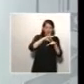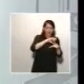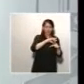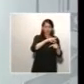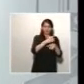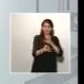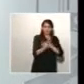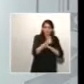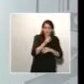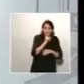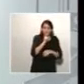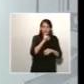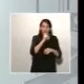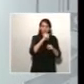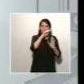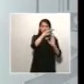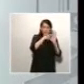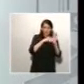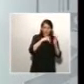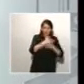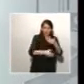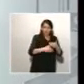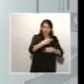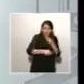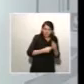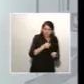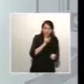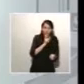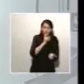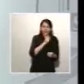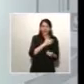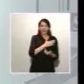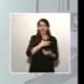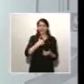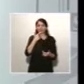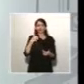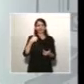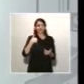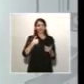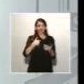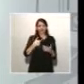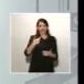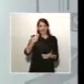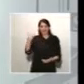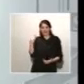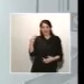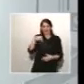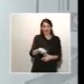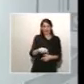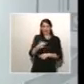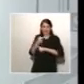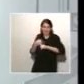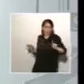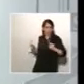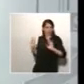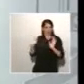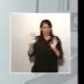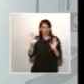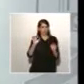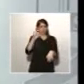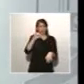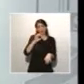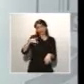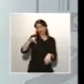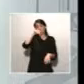y, bueno, no es algo que haya una diferencia importante entre ayer y hoy, solo que hoy se ha formalizado esta colaboración.